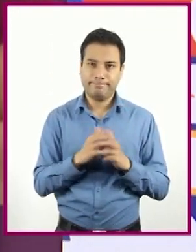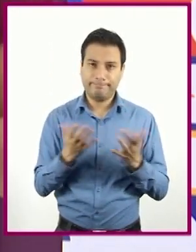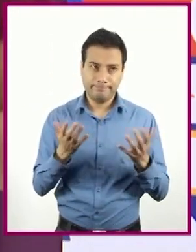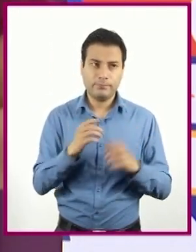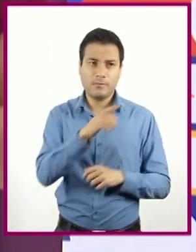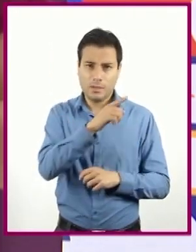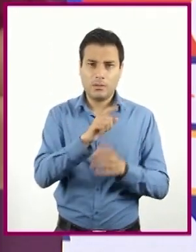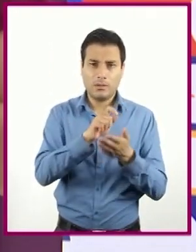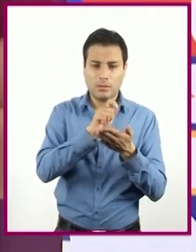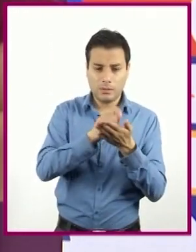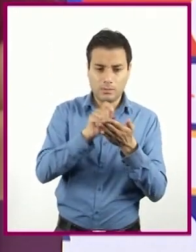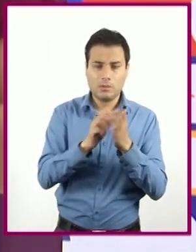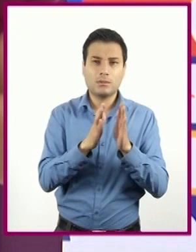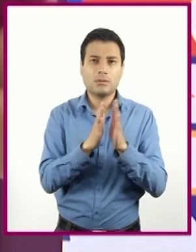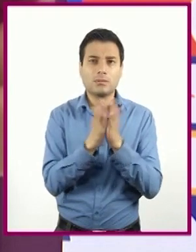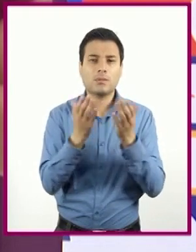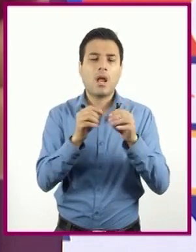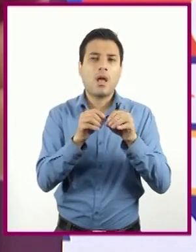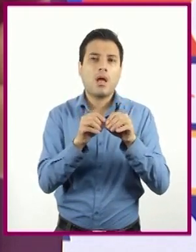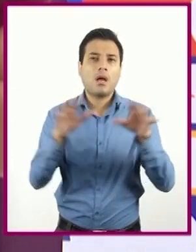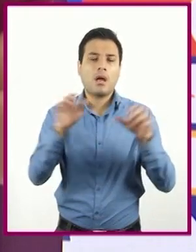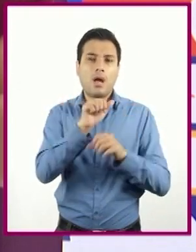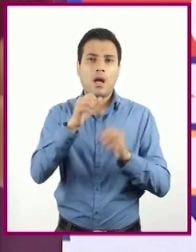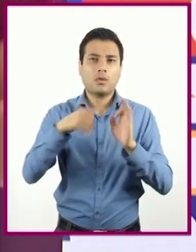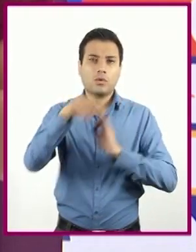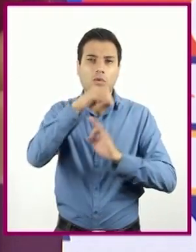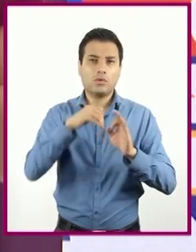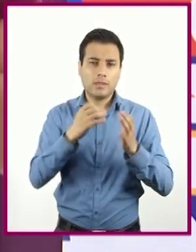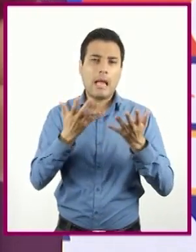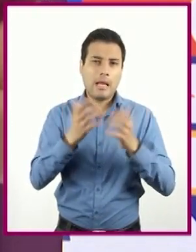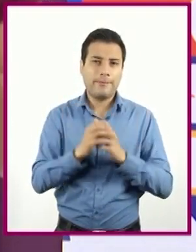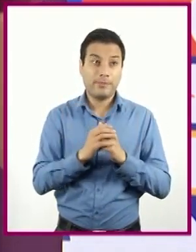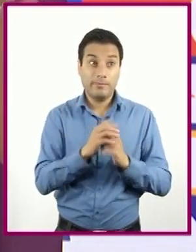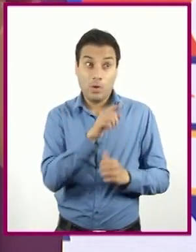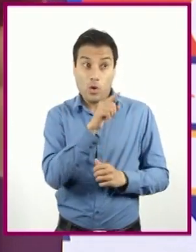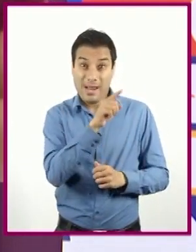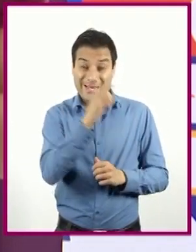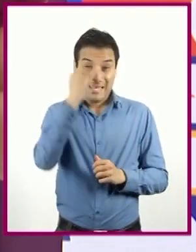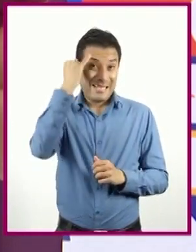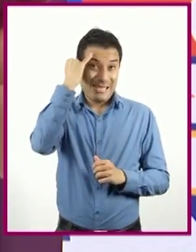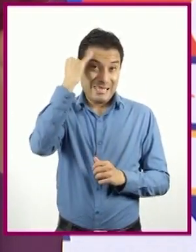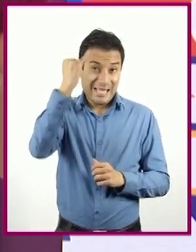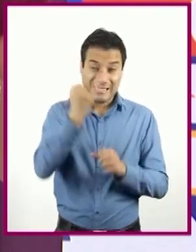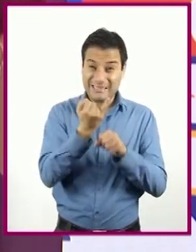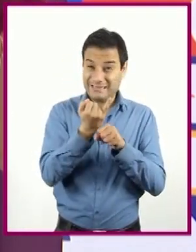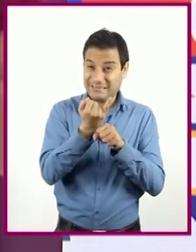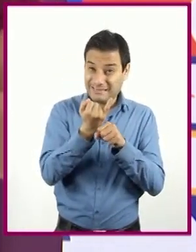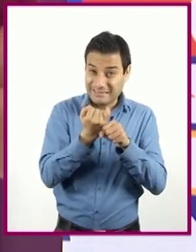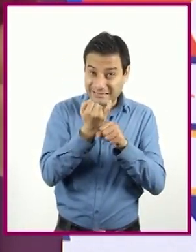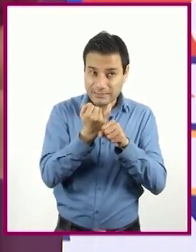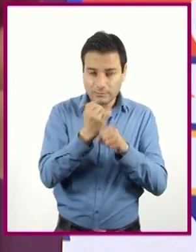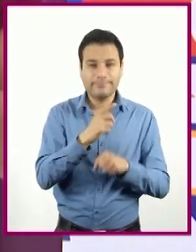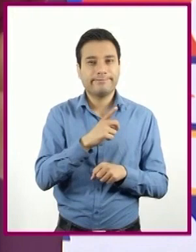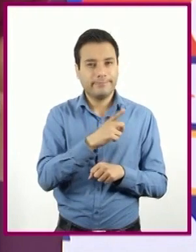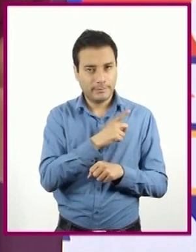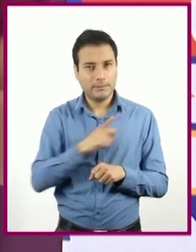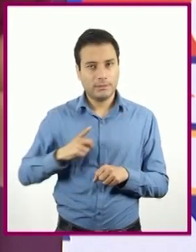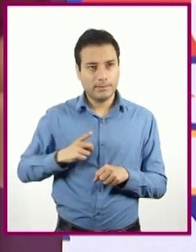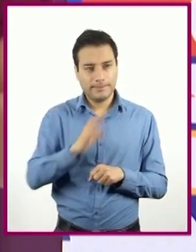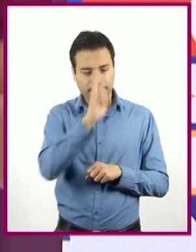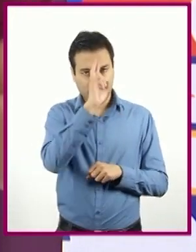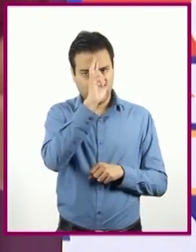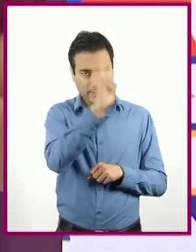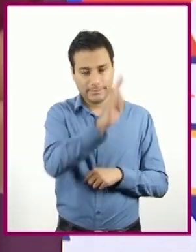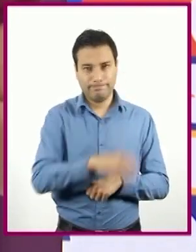es para todos, las ideas de otros son producto del esfuerzo intelectual que esas personas realizaron,